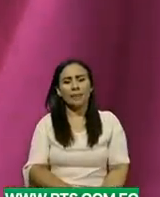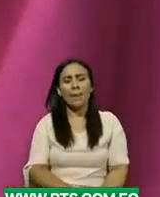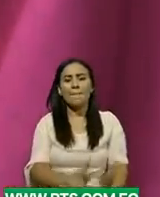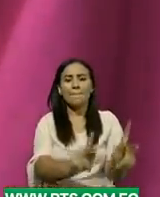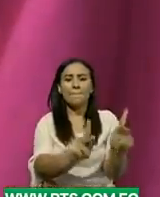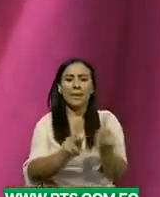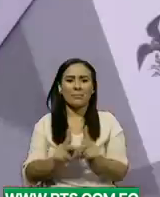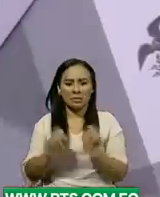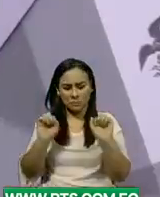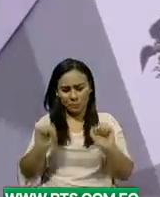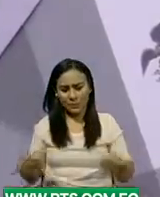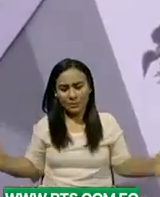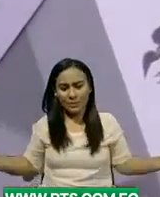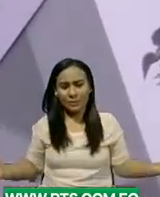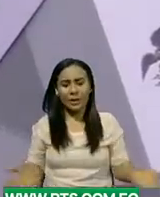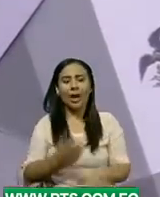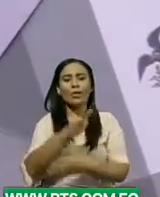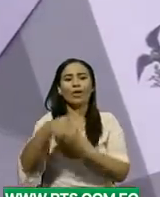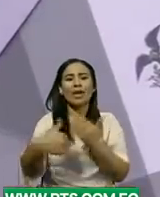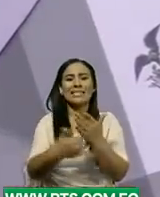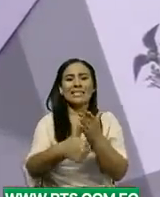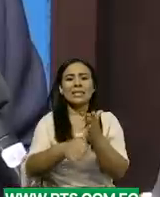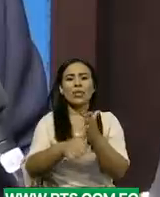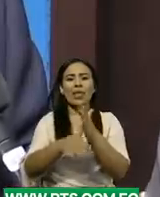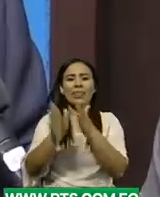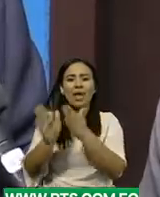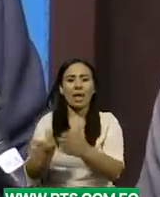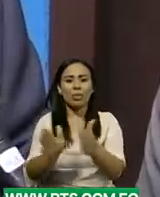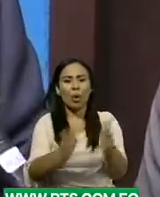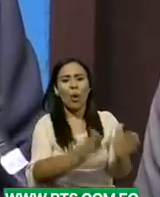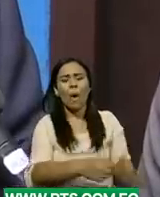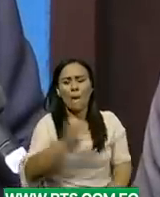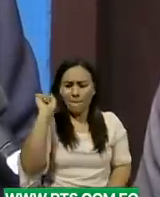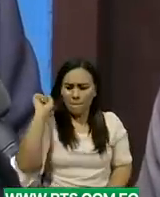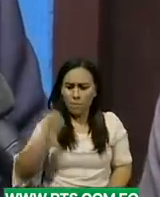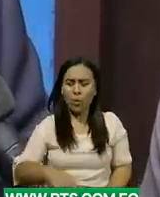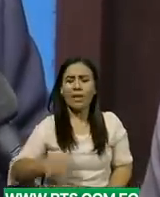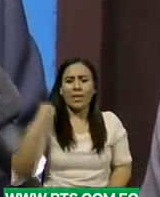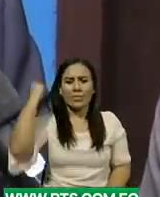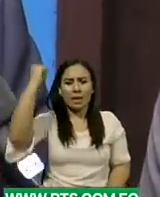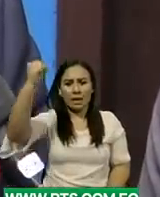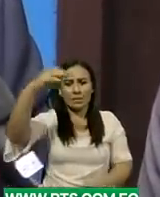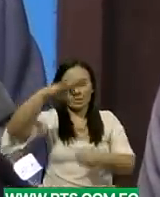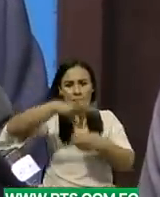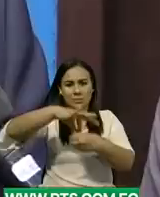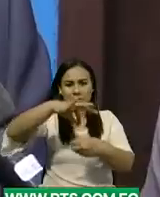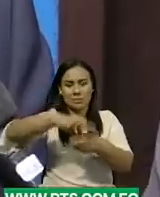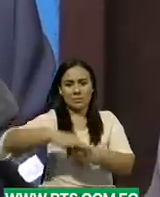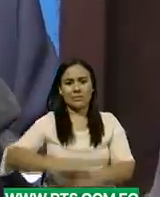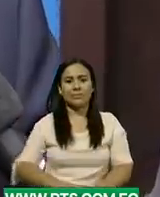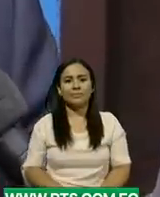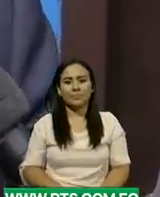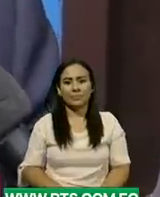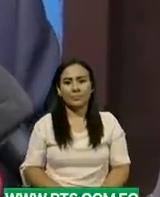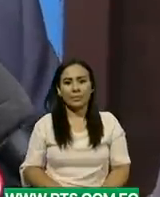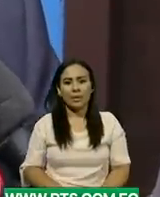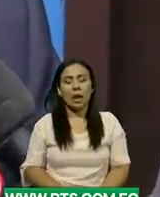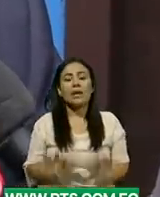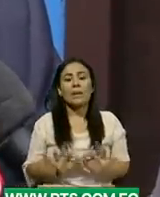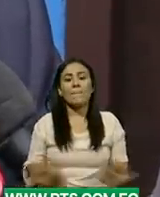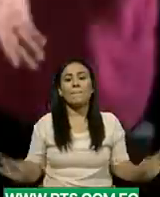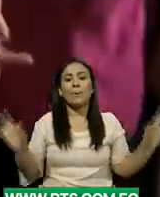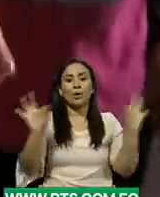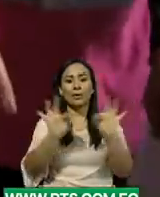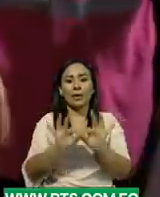permitir a todos los ciudadanos puedan ejercer el derecho a voto, ¿no? Que es muy